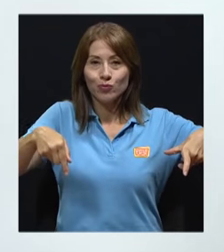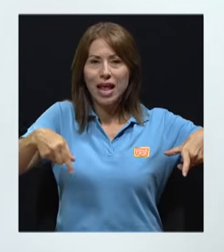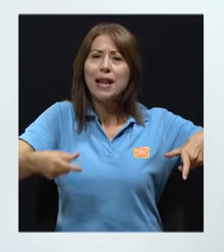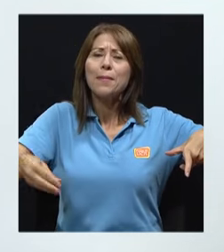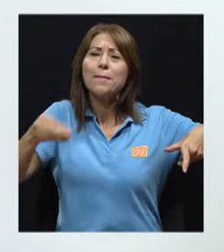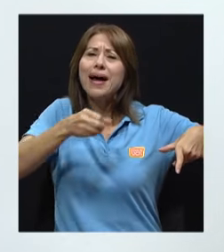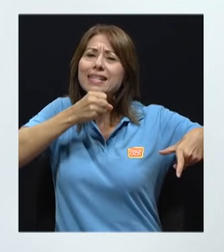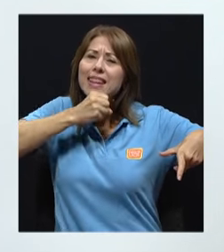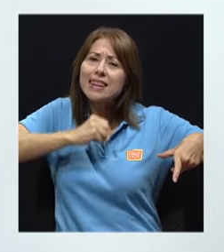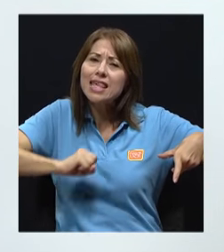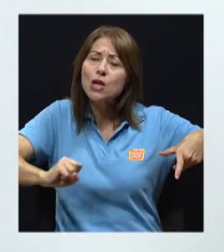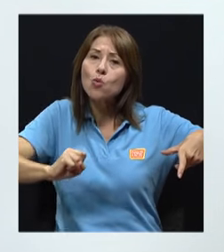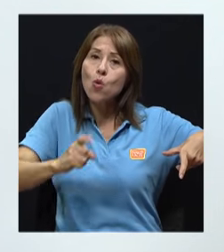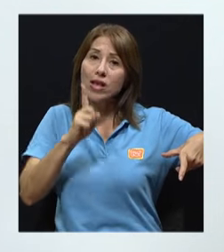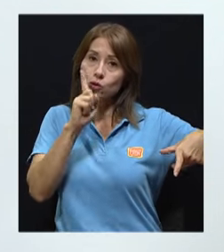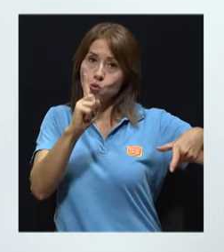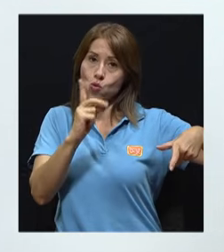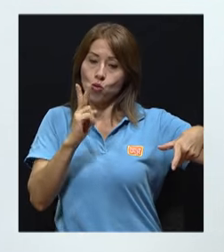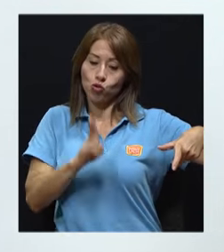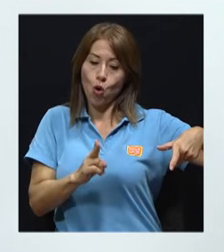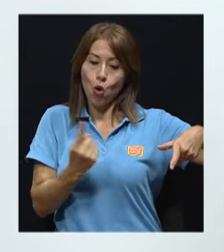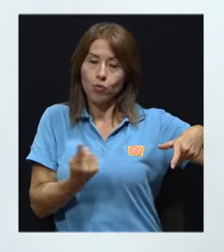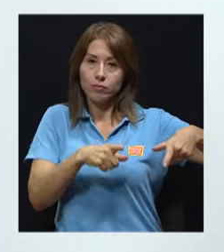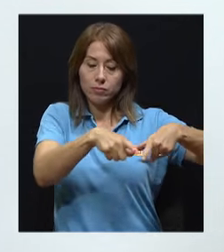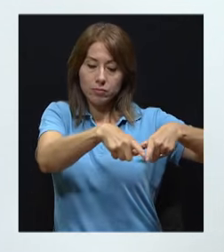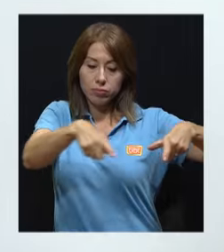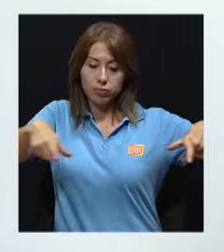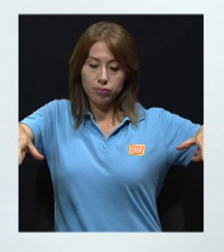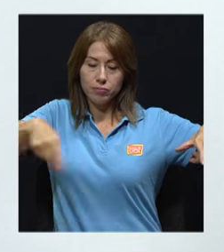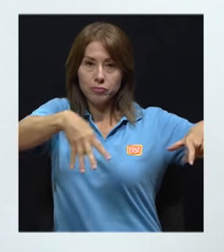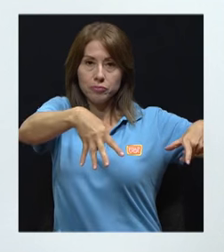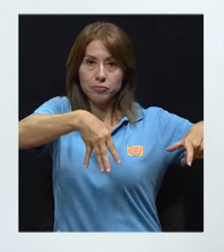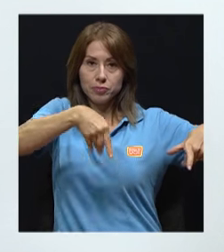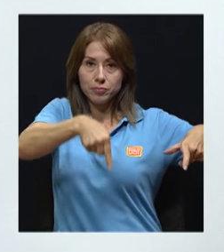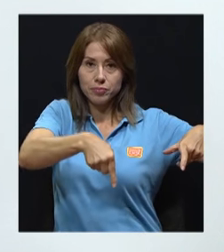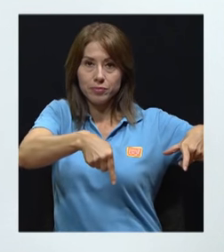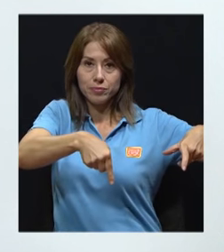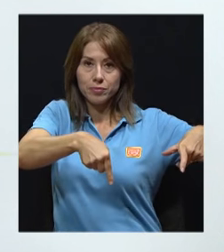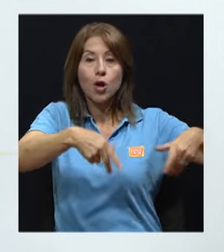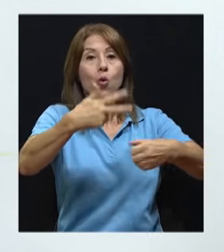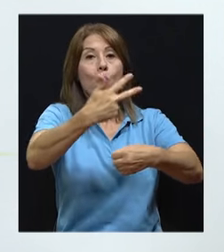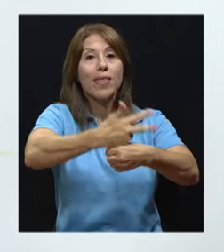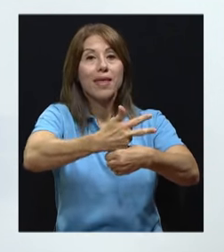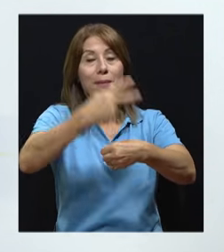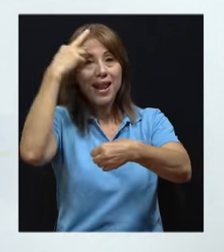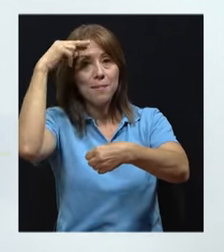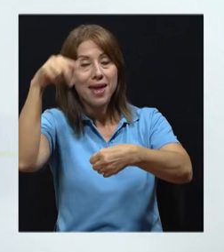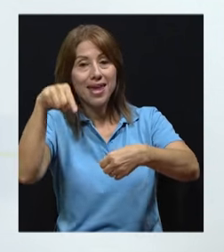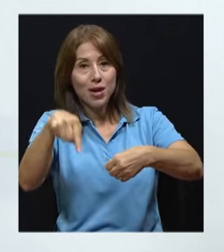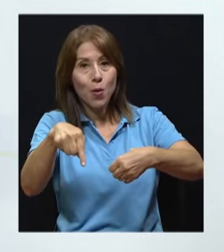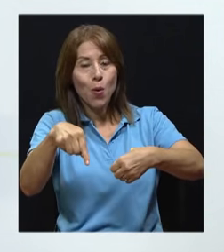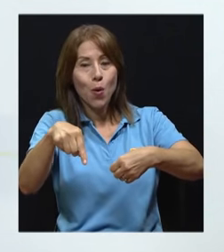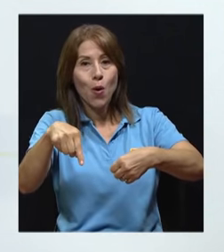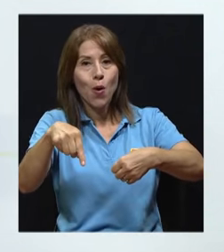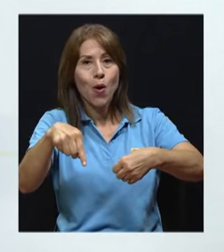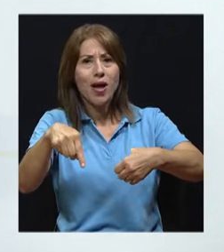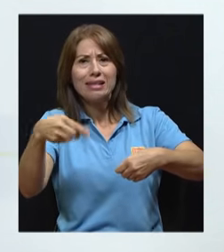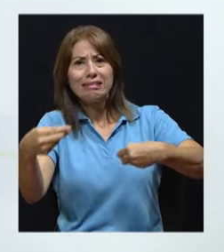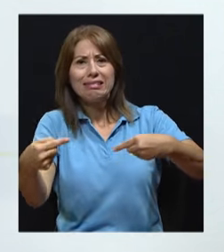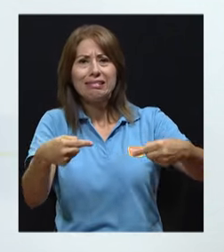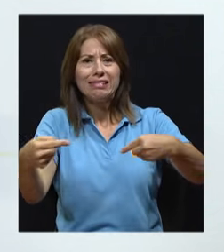específicas una es el teclado teclado más antiguo es uno solo